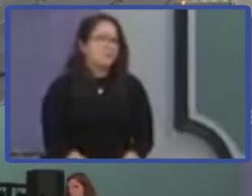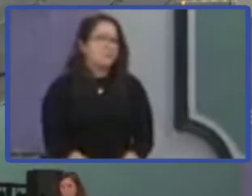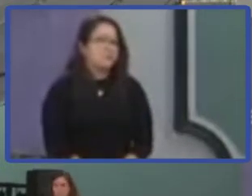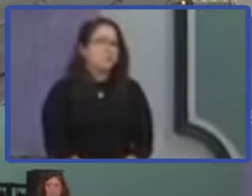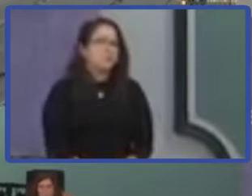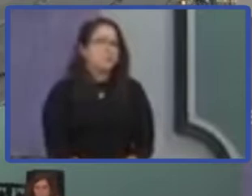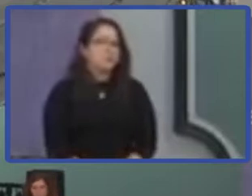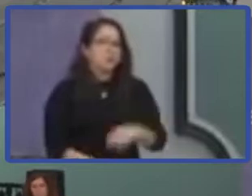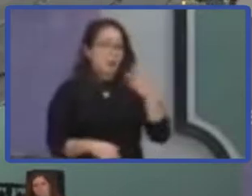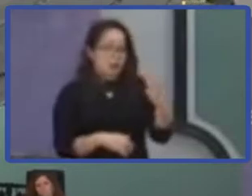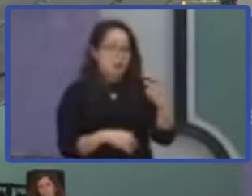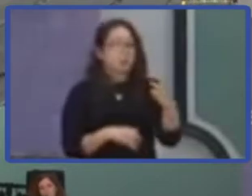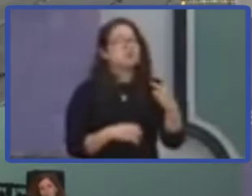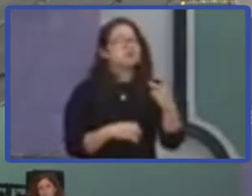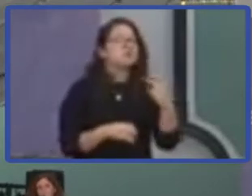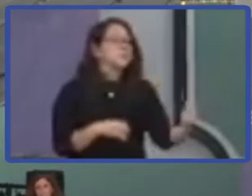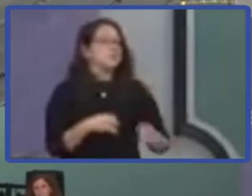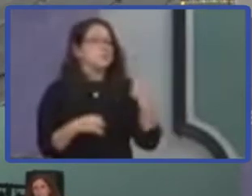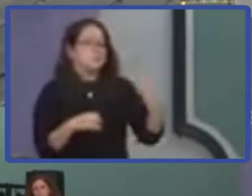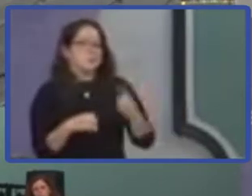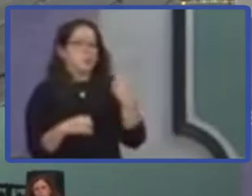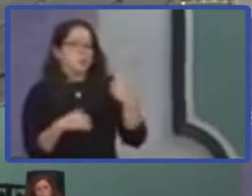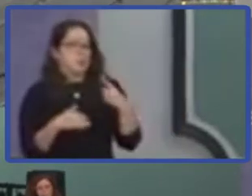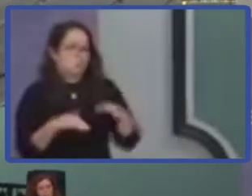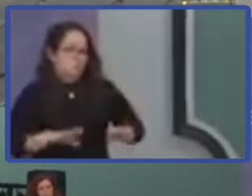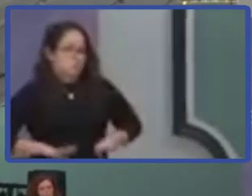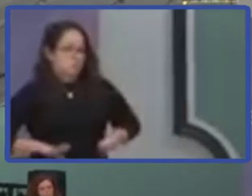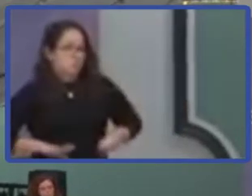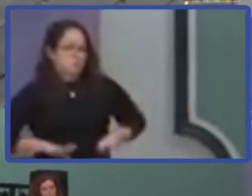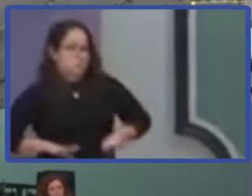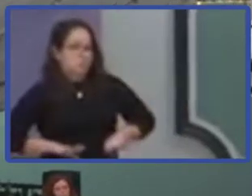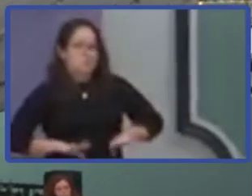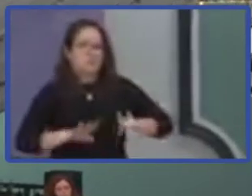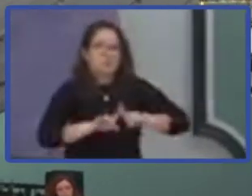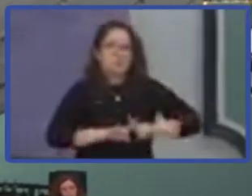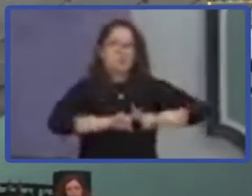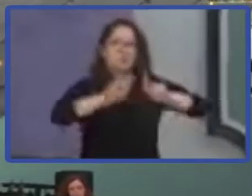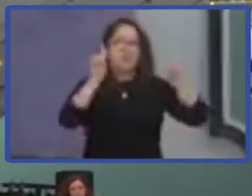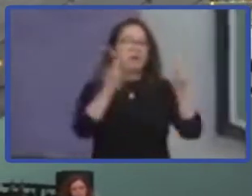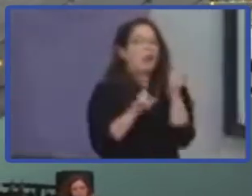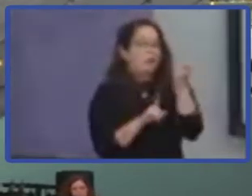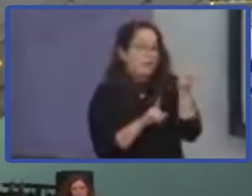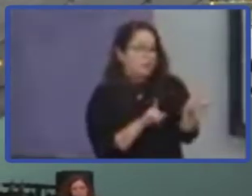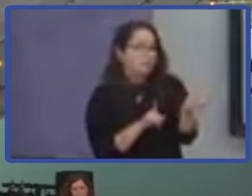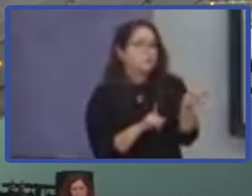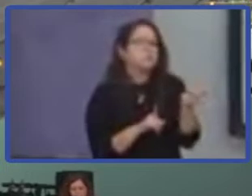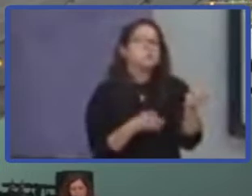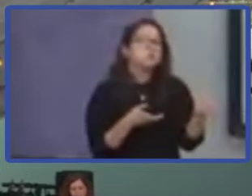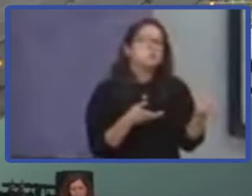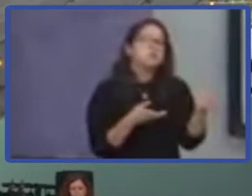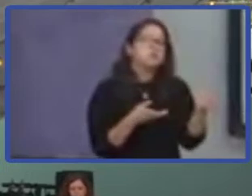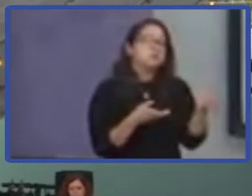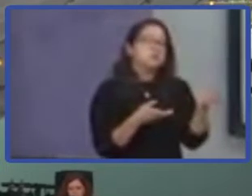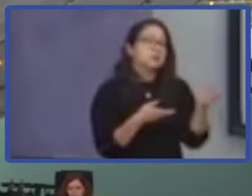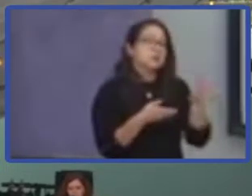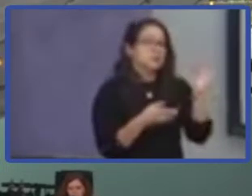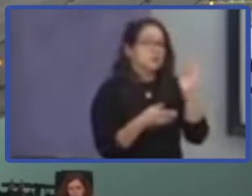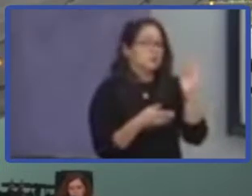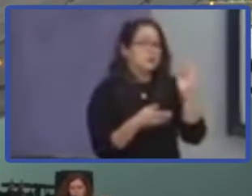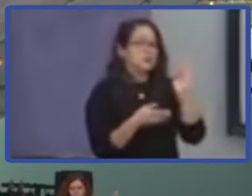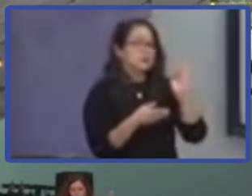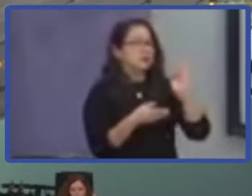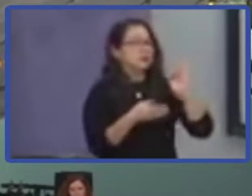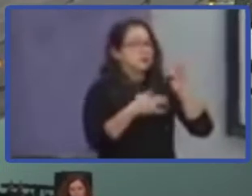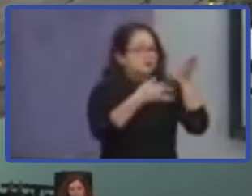propiedades muy locas y entonces ahí es donde tú te vas a las fracciones ¿no? tienes